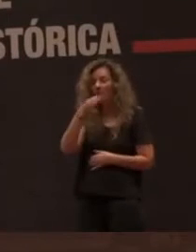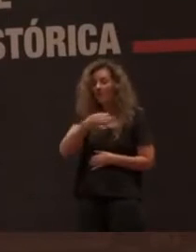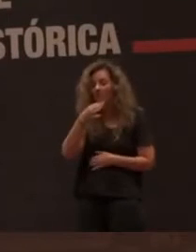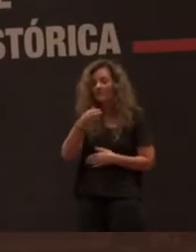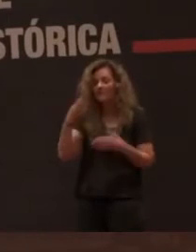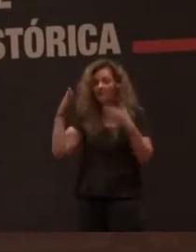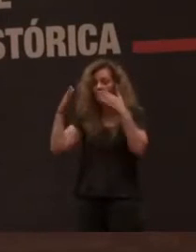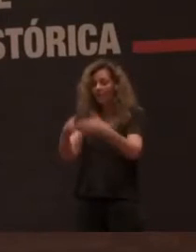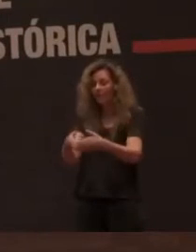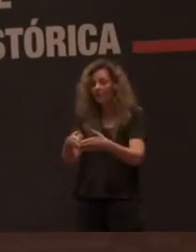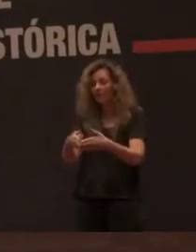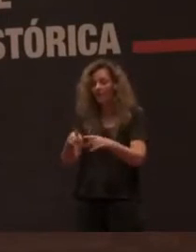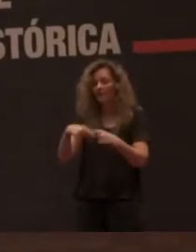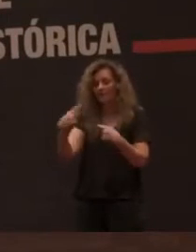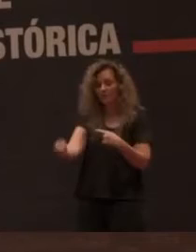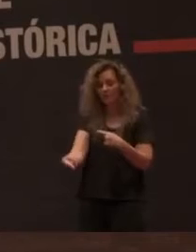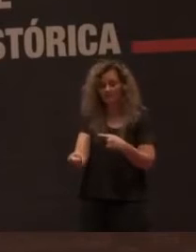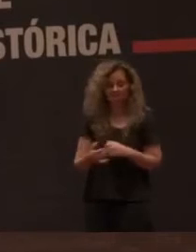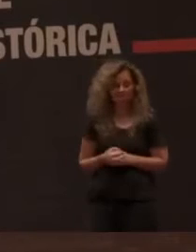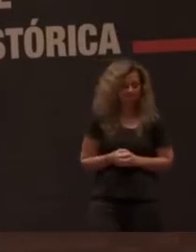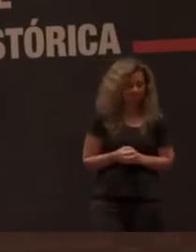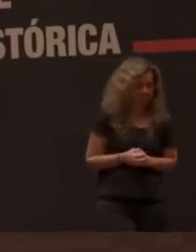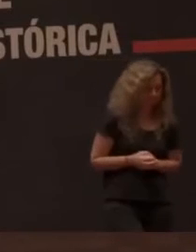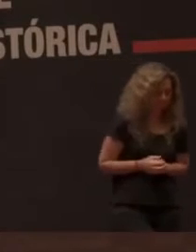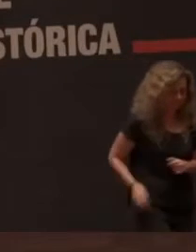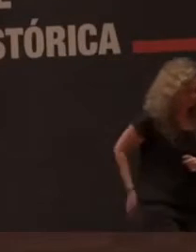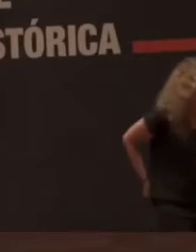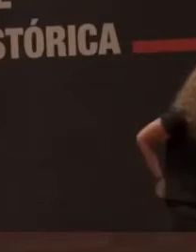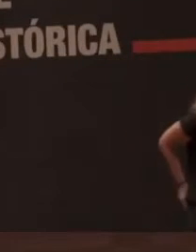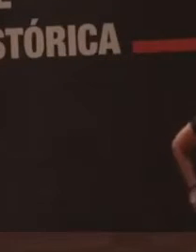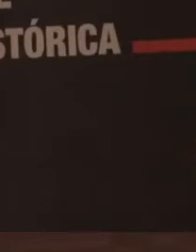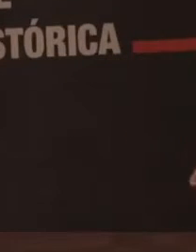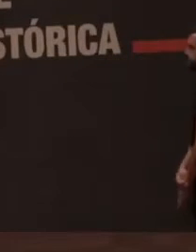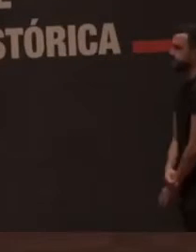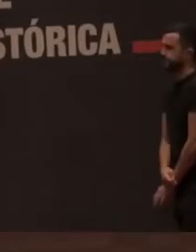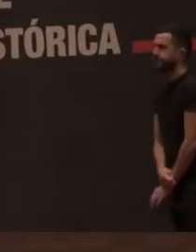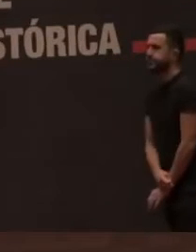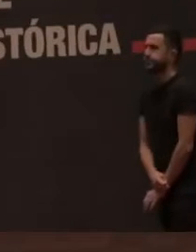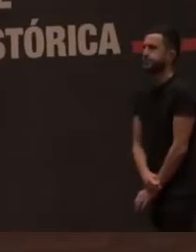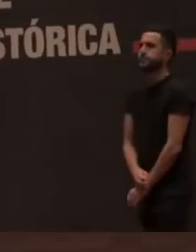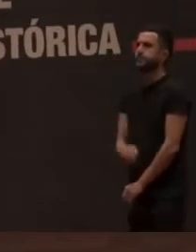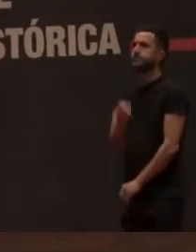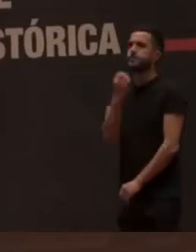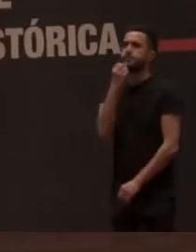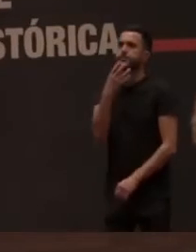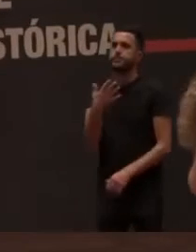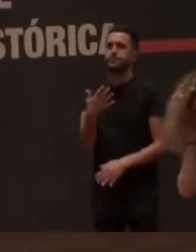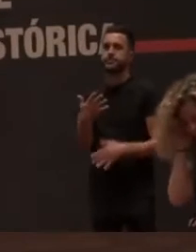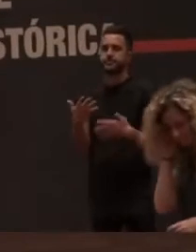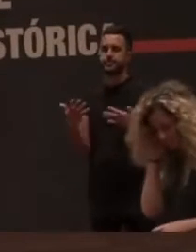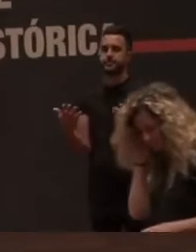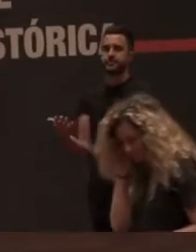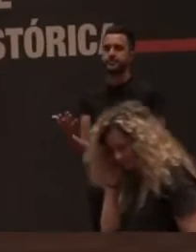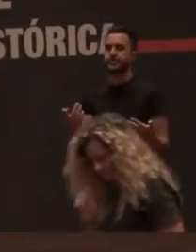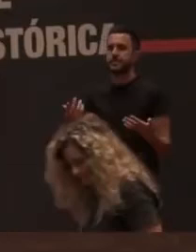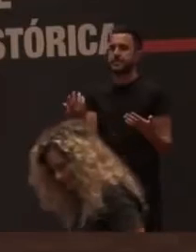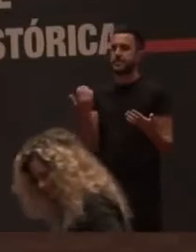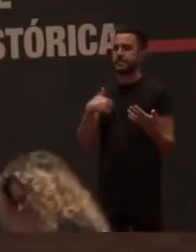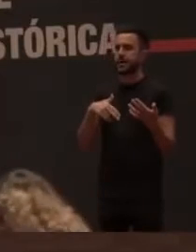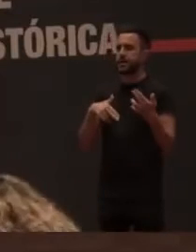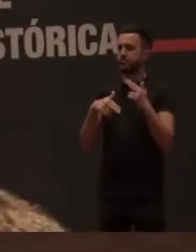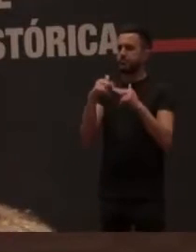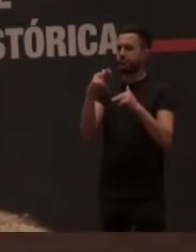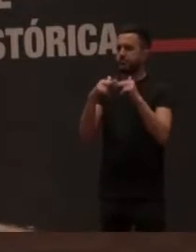y de enfoques posteriores. Bien, lo que hemos un poco comentado, ¿no? El tipo